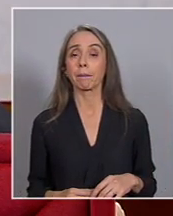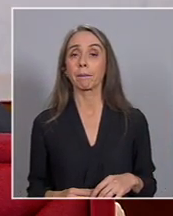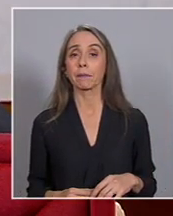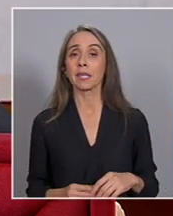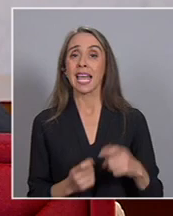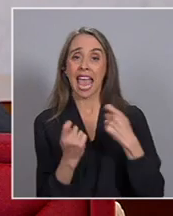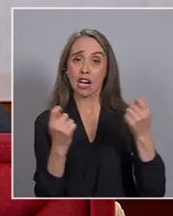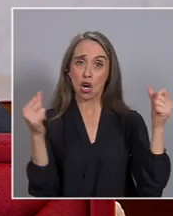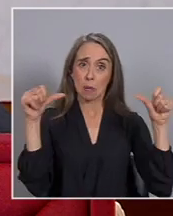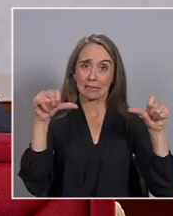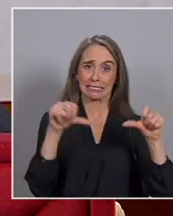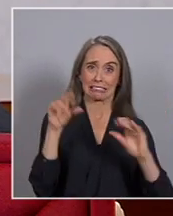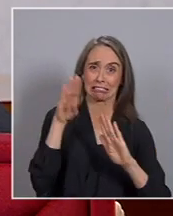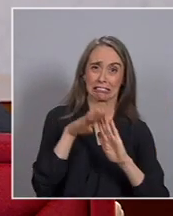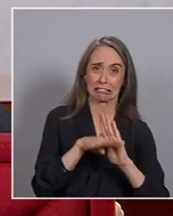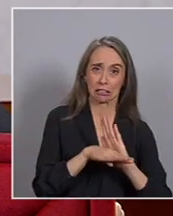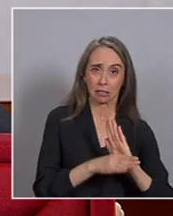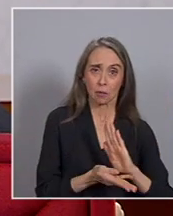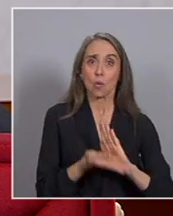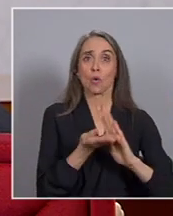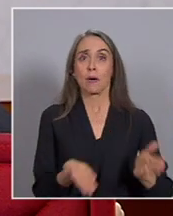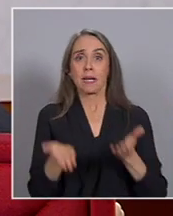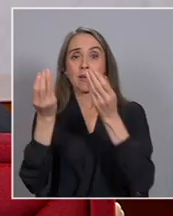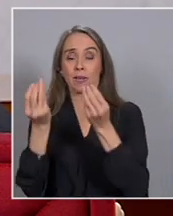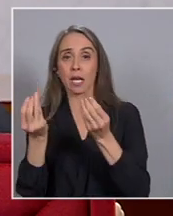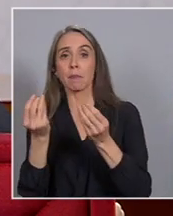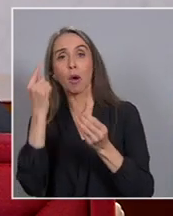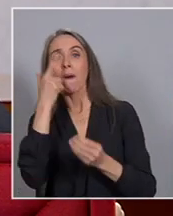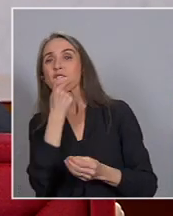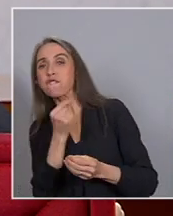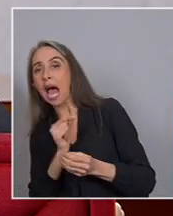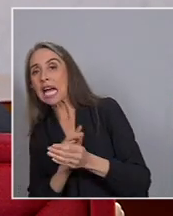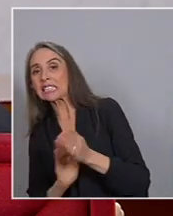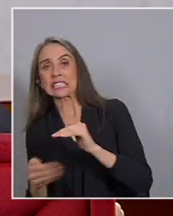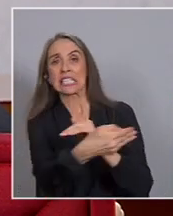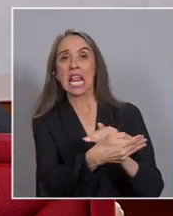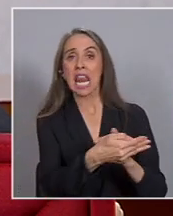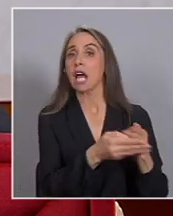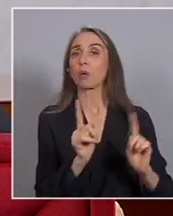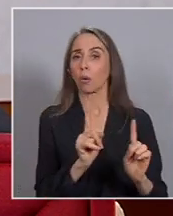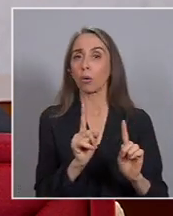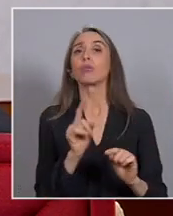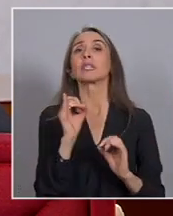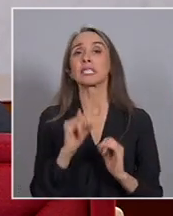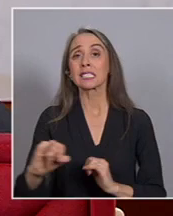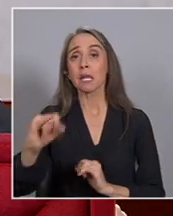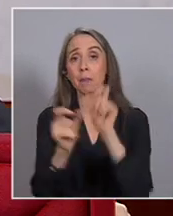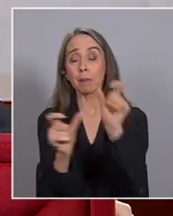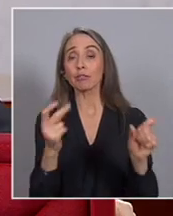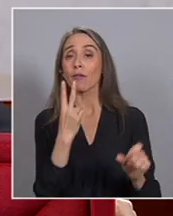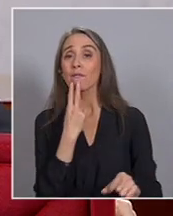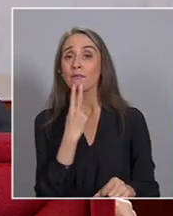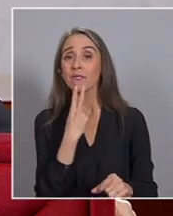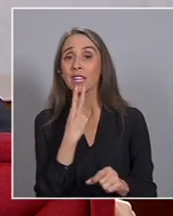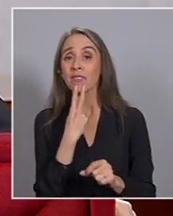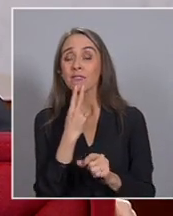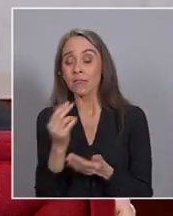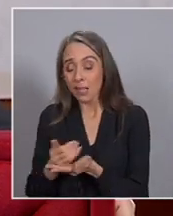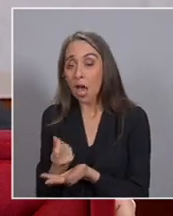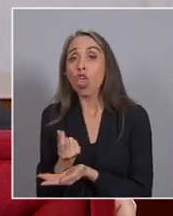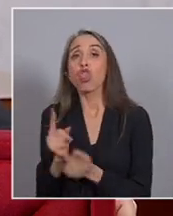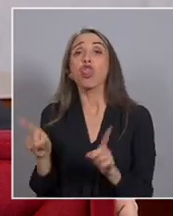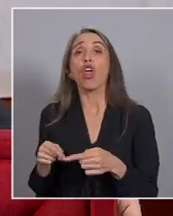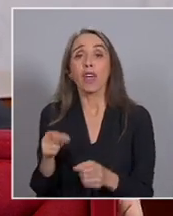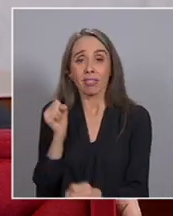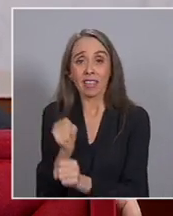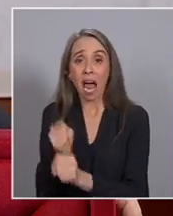levantarla sin tomar atajos, porque siempre son quienes viven exclusivamente de su trabajo, que son